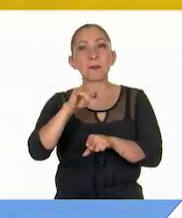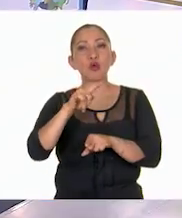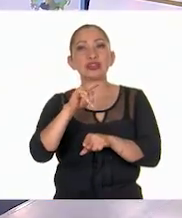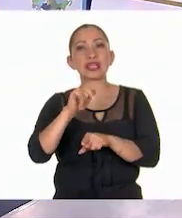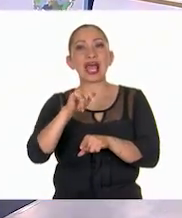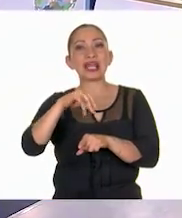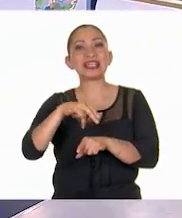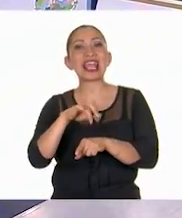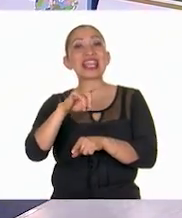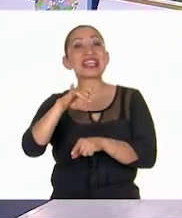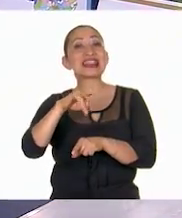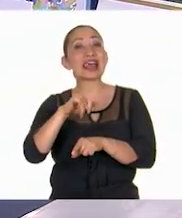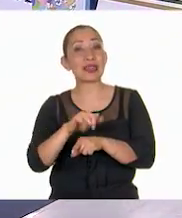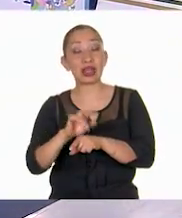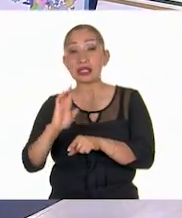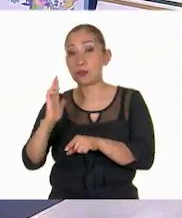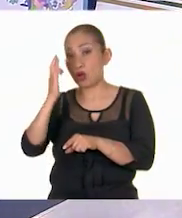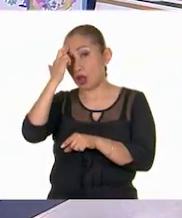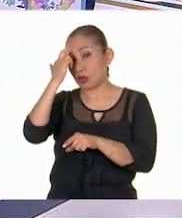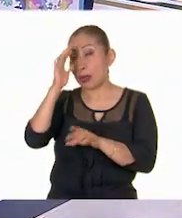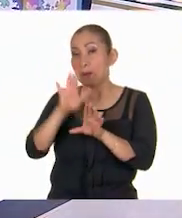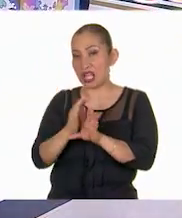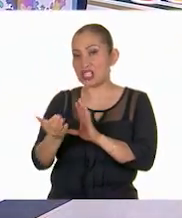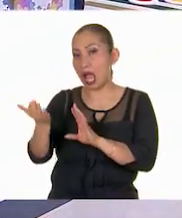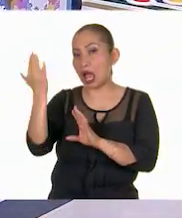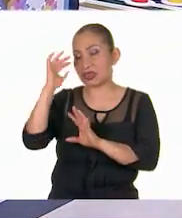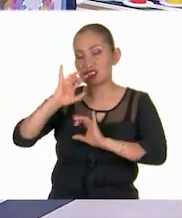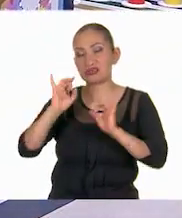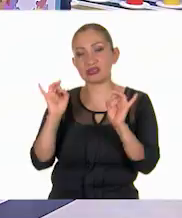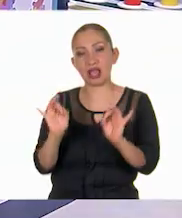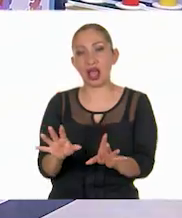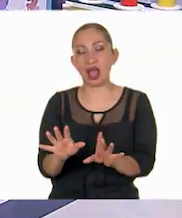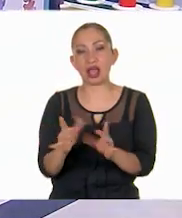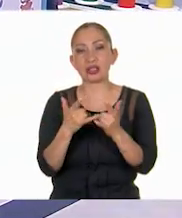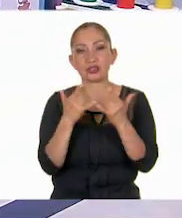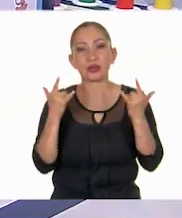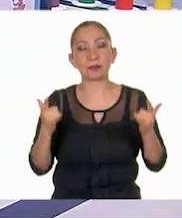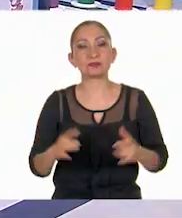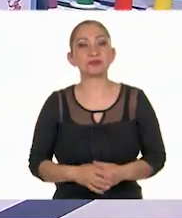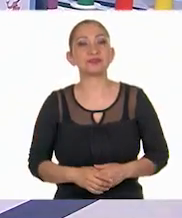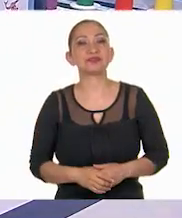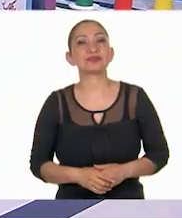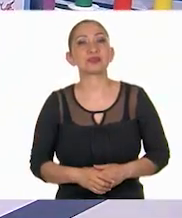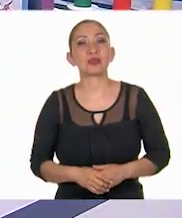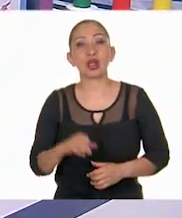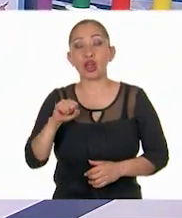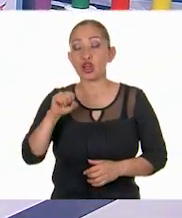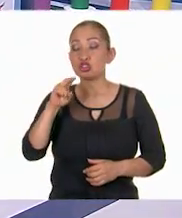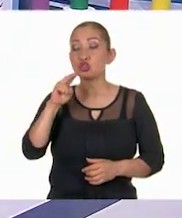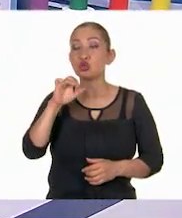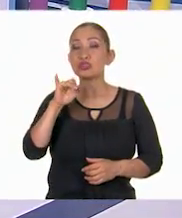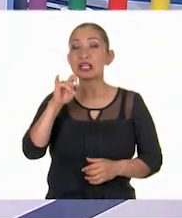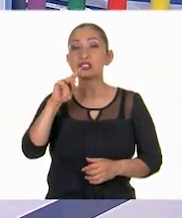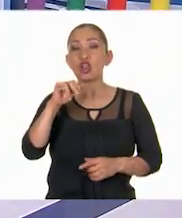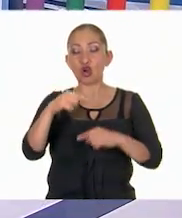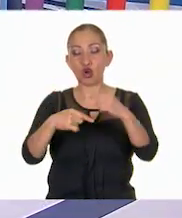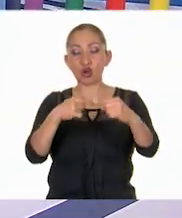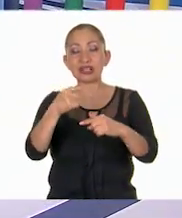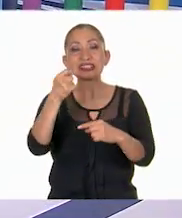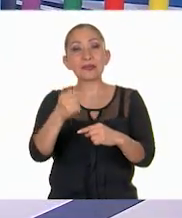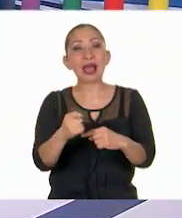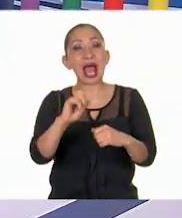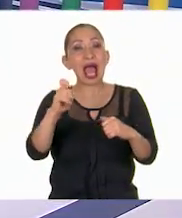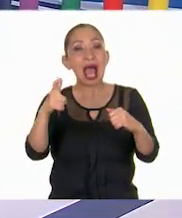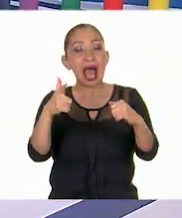En realidad los repasamos, porque ya los habíamos estudiado en historia. La sucesión implica que algo